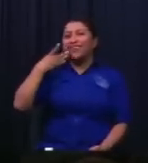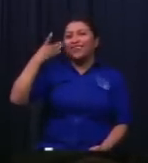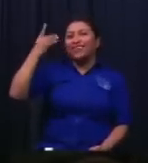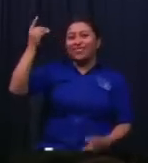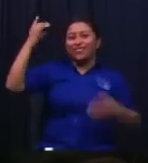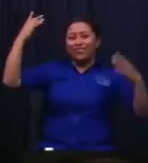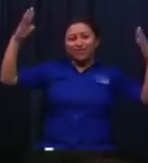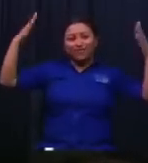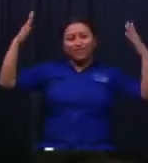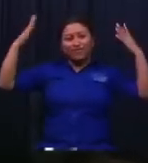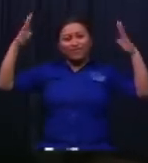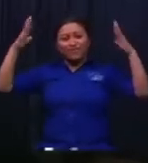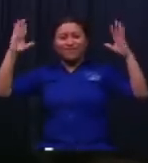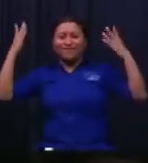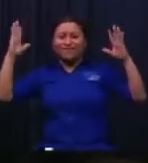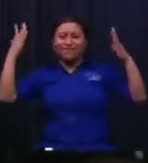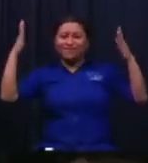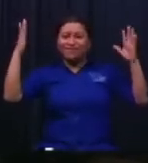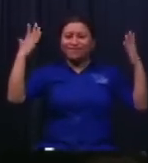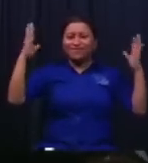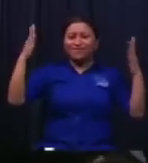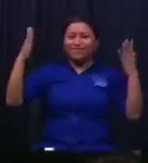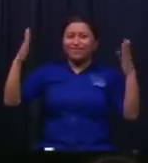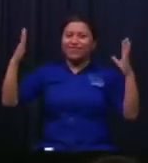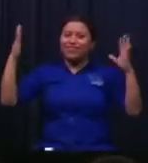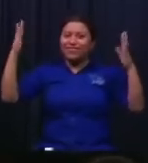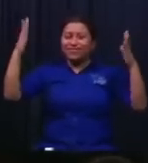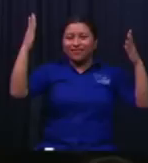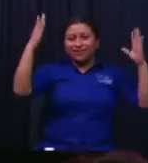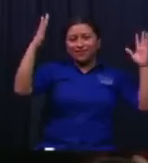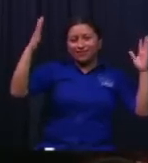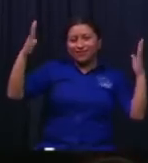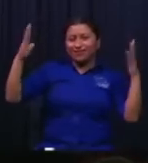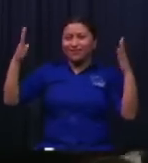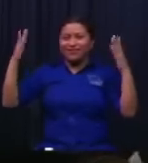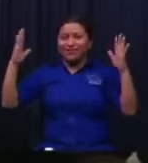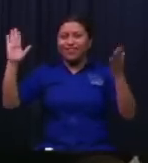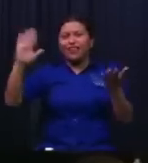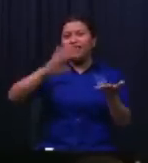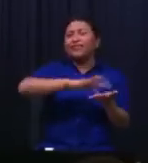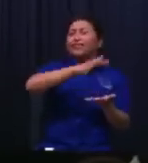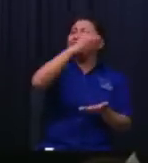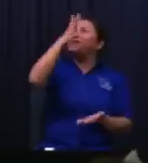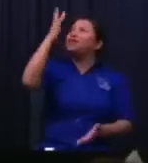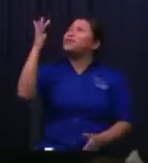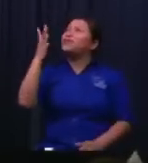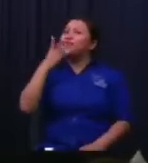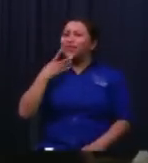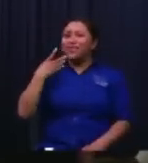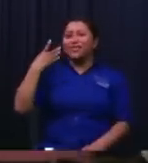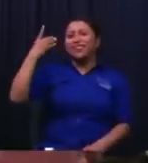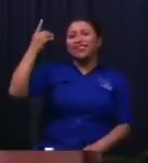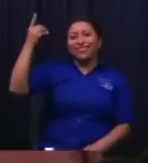Dele más fuerte esa palma al Señor, hermano. Es para Él. Gloria a Dios.